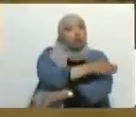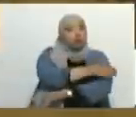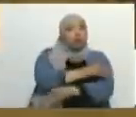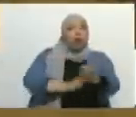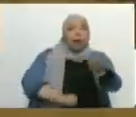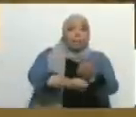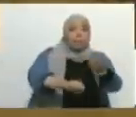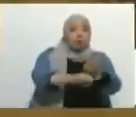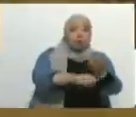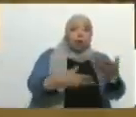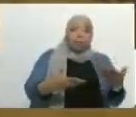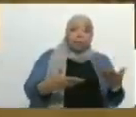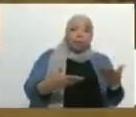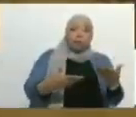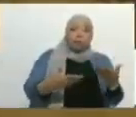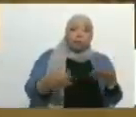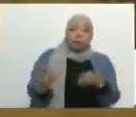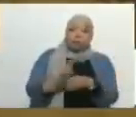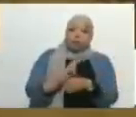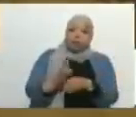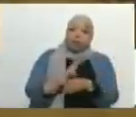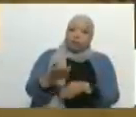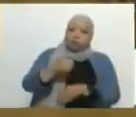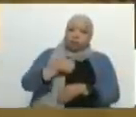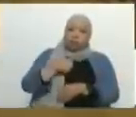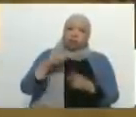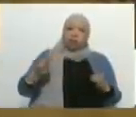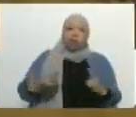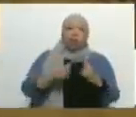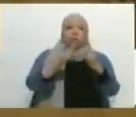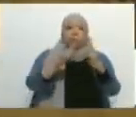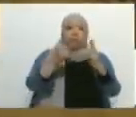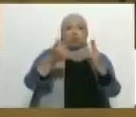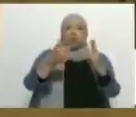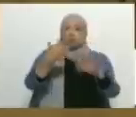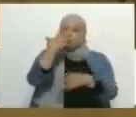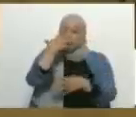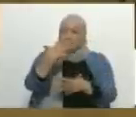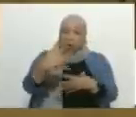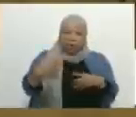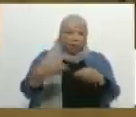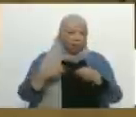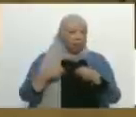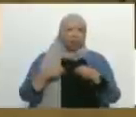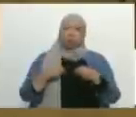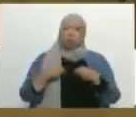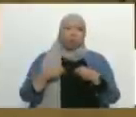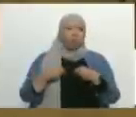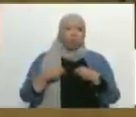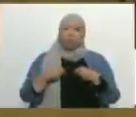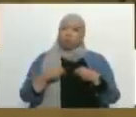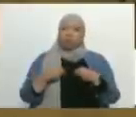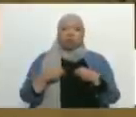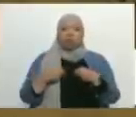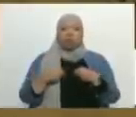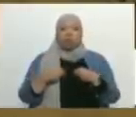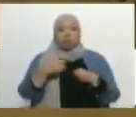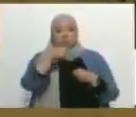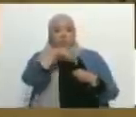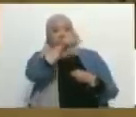apoyamos. Su reacción inmediata fue decirme: Omar, es inaceptable. Pero además debo acotar que